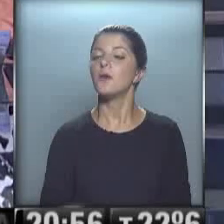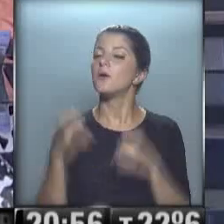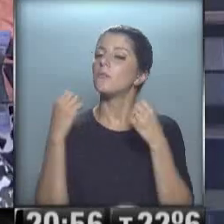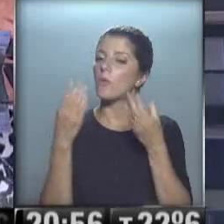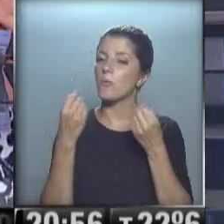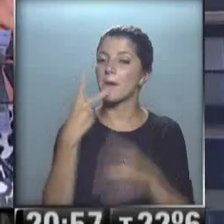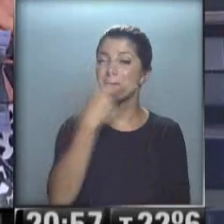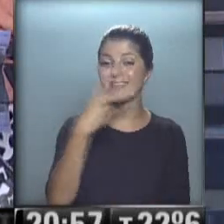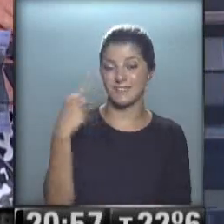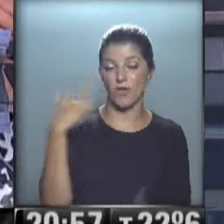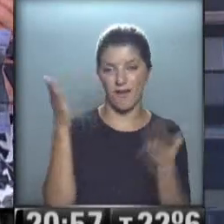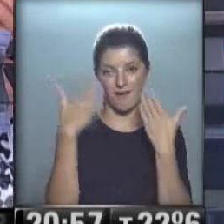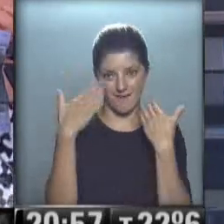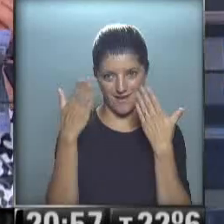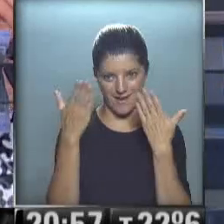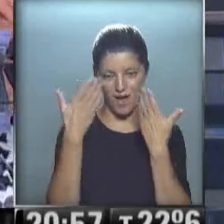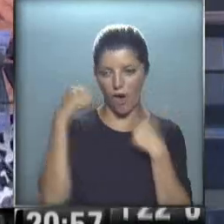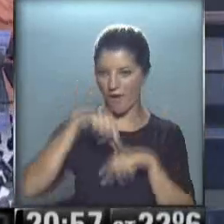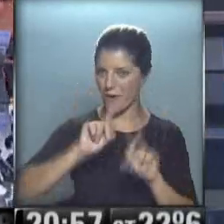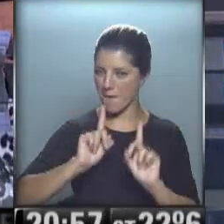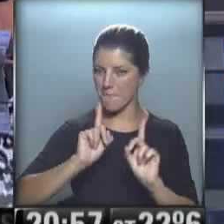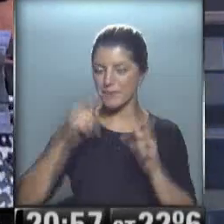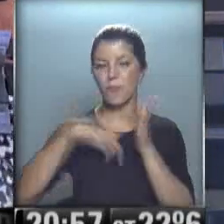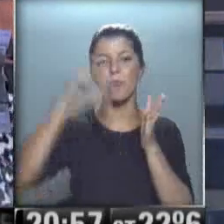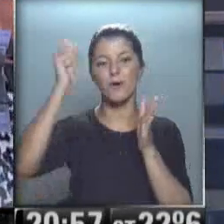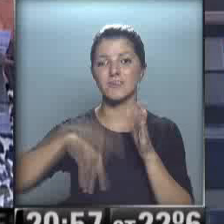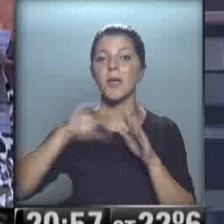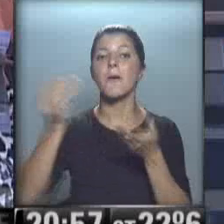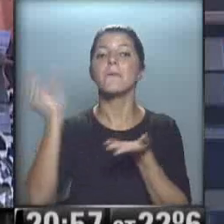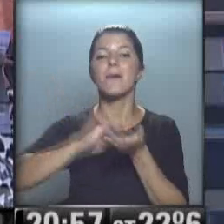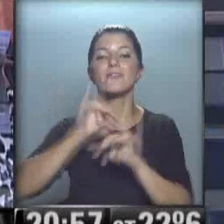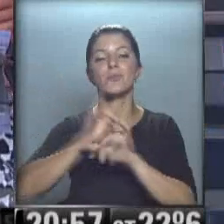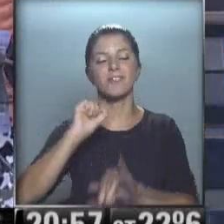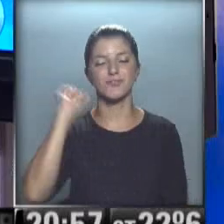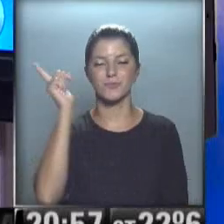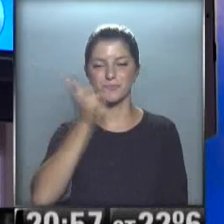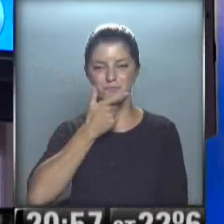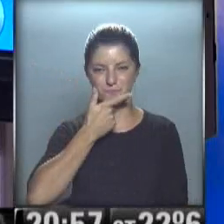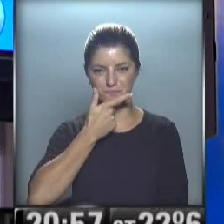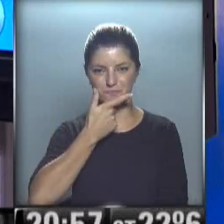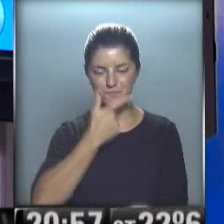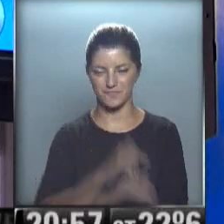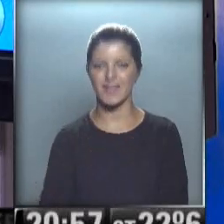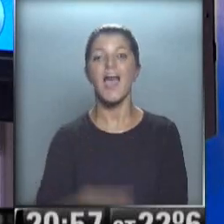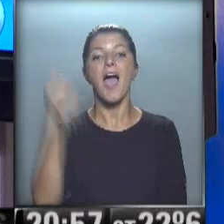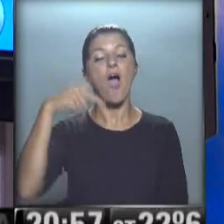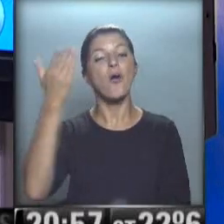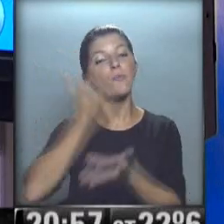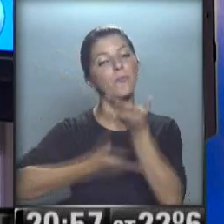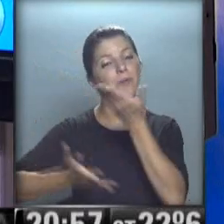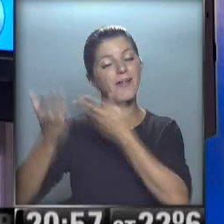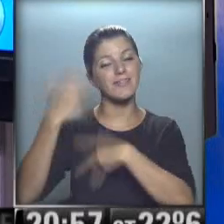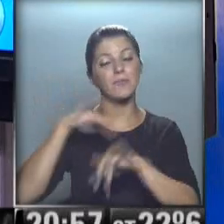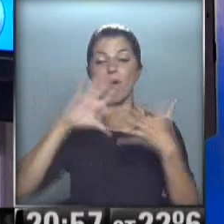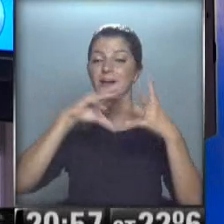Muy bien, 22 grados, 6 décimas es la temperatura en este momento en la ciudad de Buenos Aires. Más información del tiempo con Lucas. Vamos a compartir ahora el